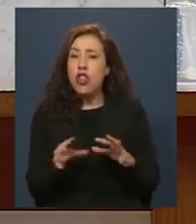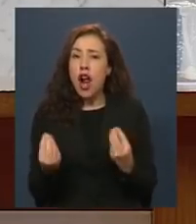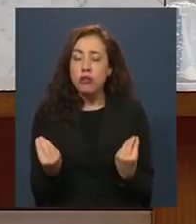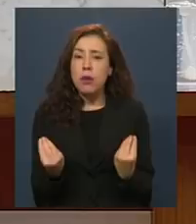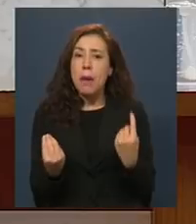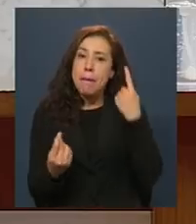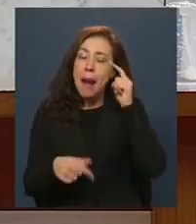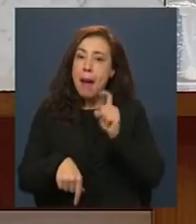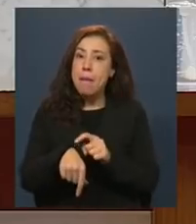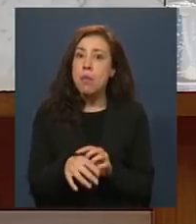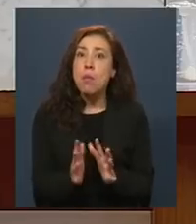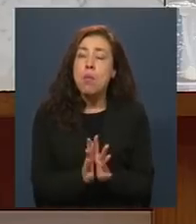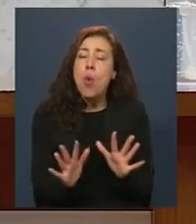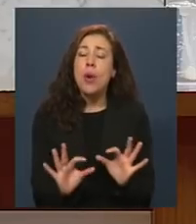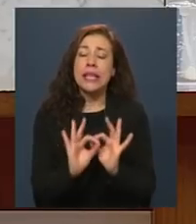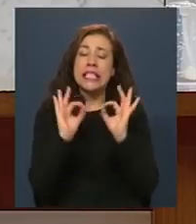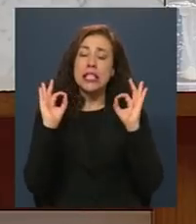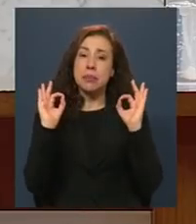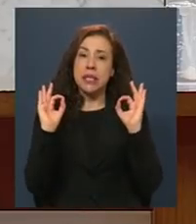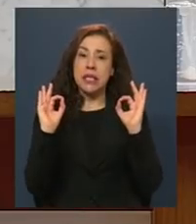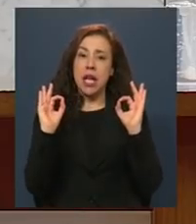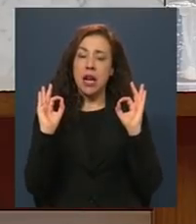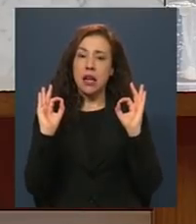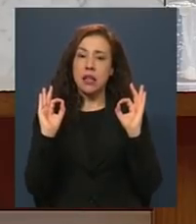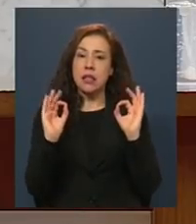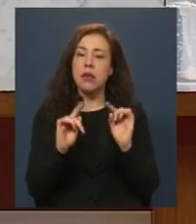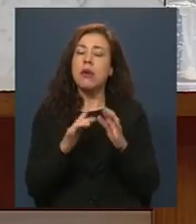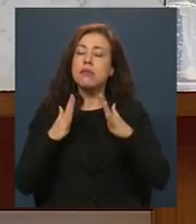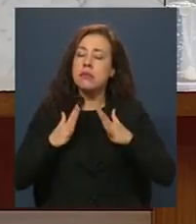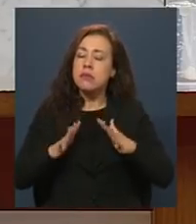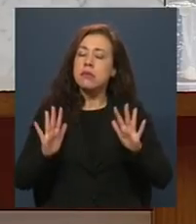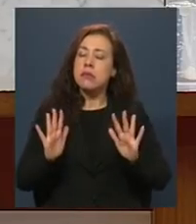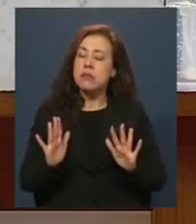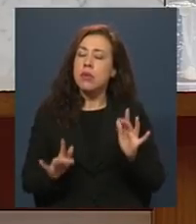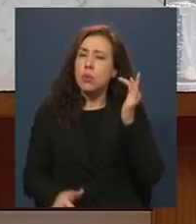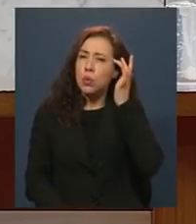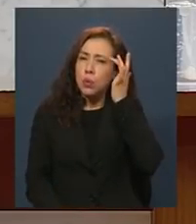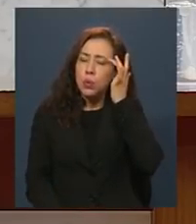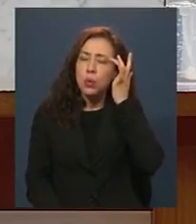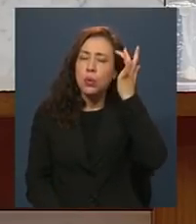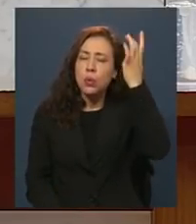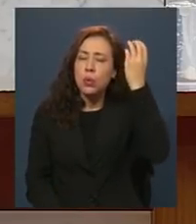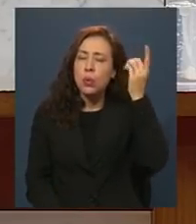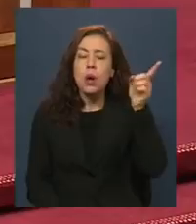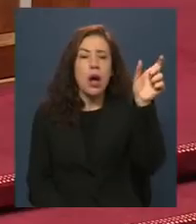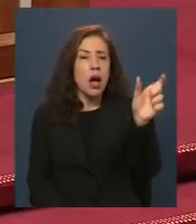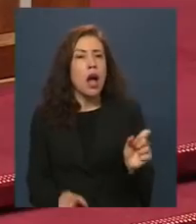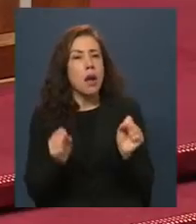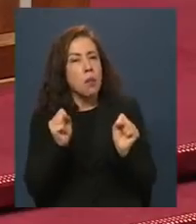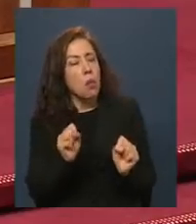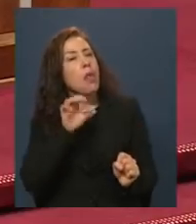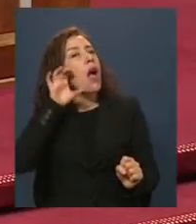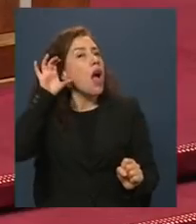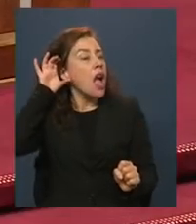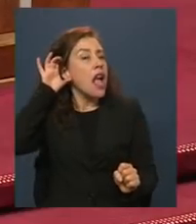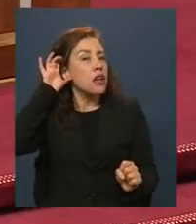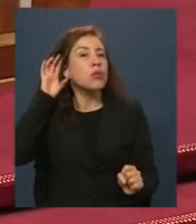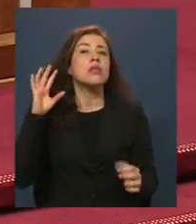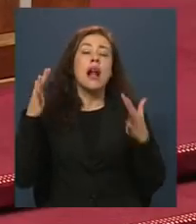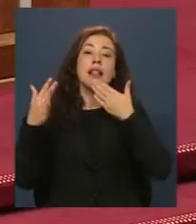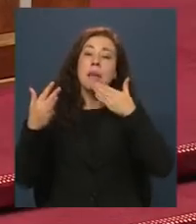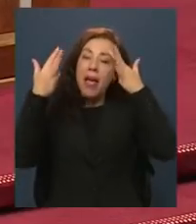este momento tan particular: la templanza, la sabiduría, la capacidad de escuchar y de